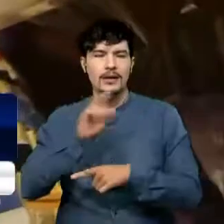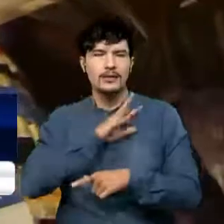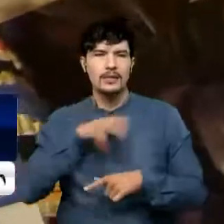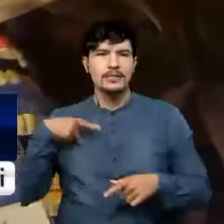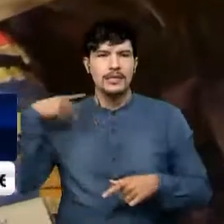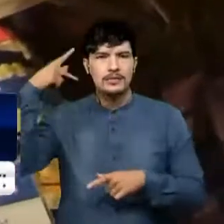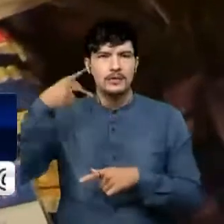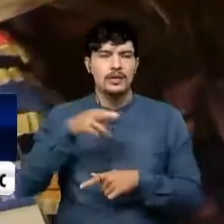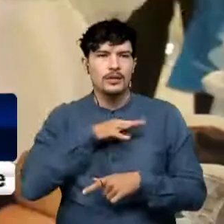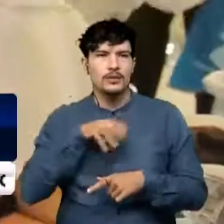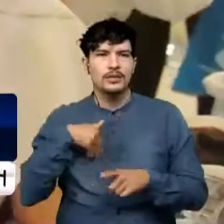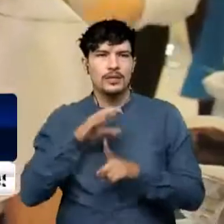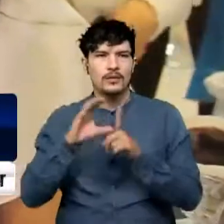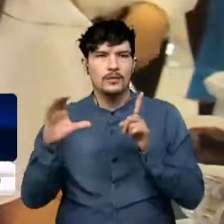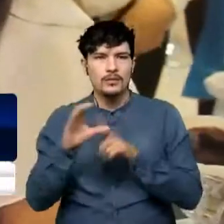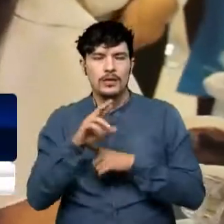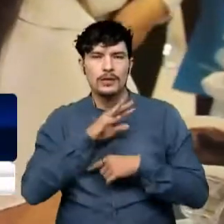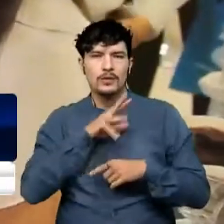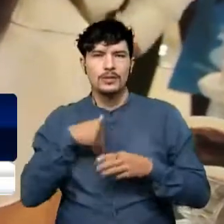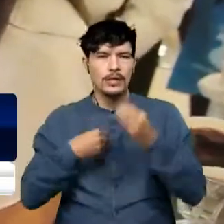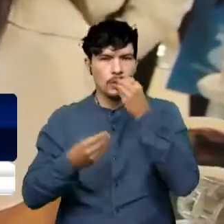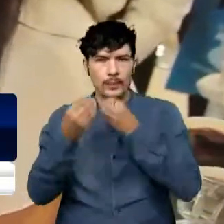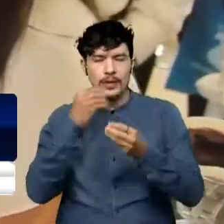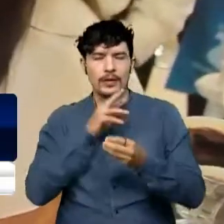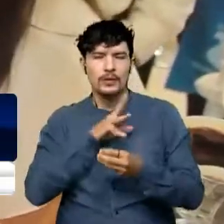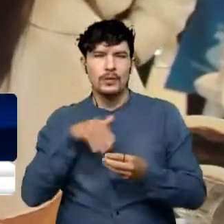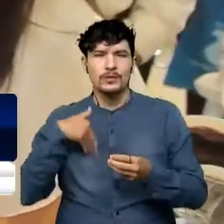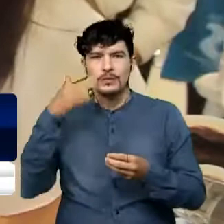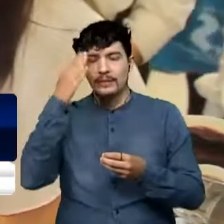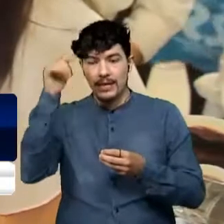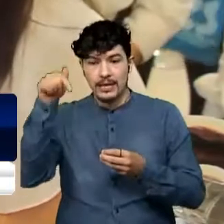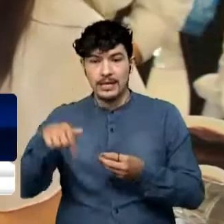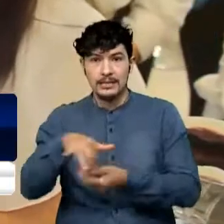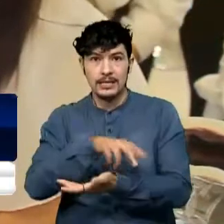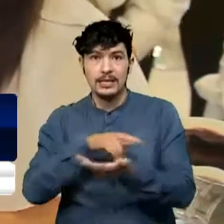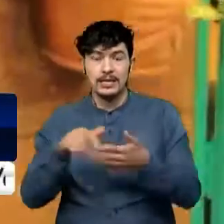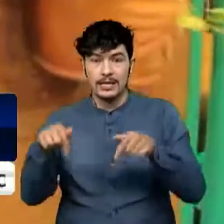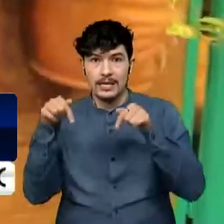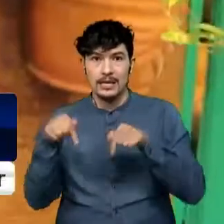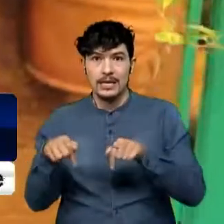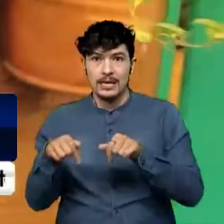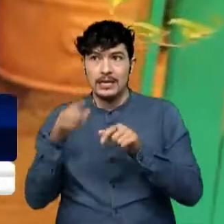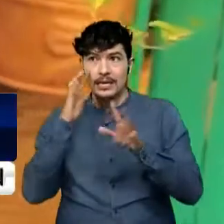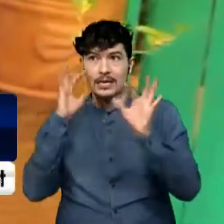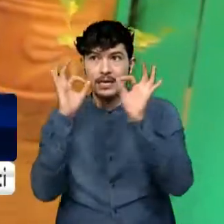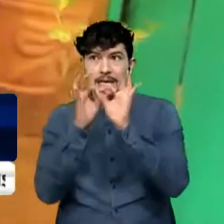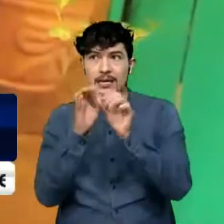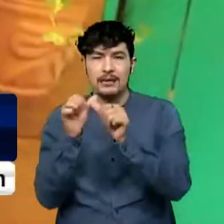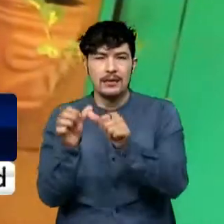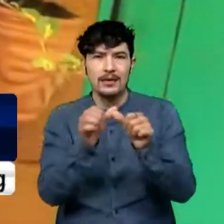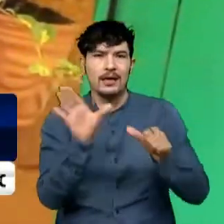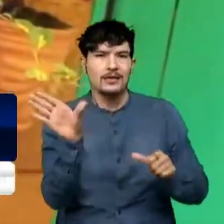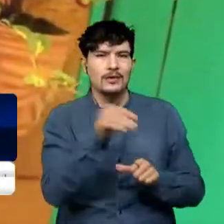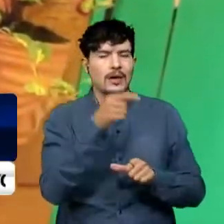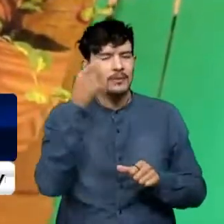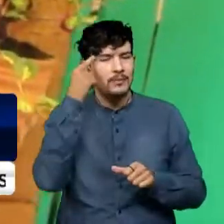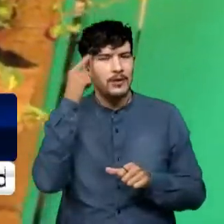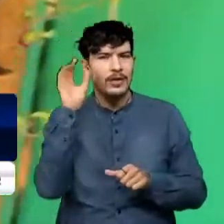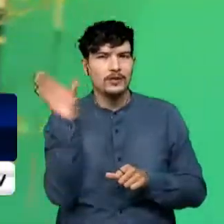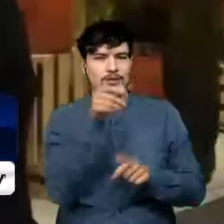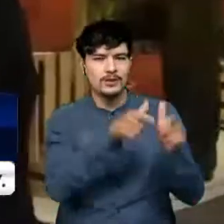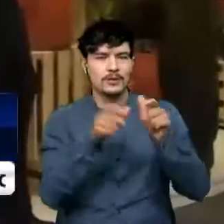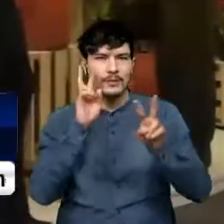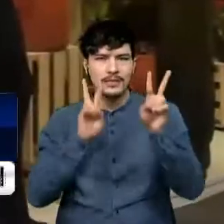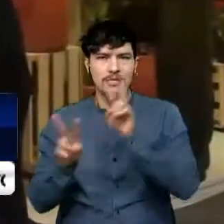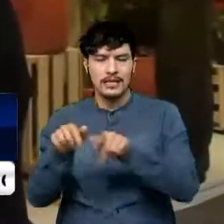cultura nuestra gastronomía nuestros saberes santander se quedó en la retina y en la memoria de todos los visitantes en esta